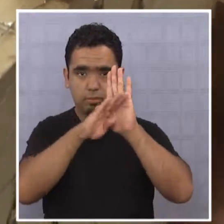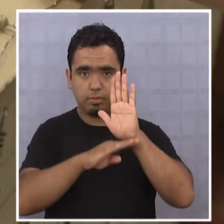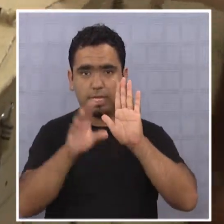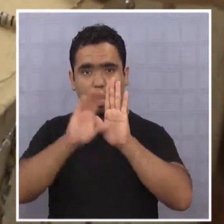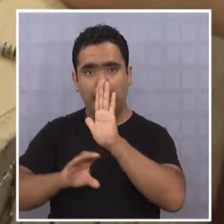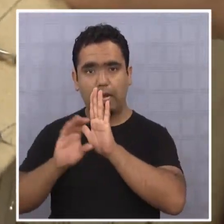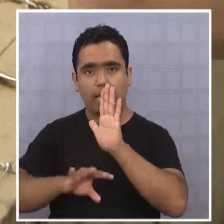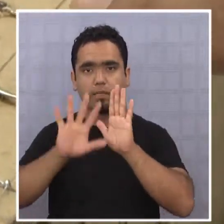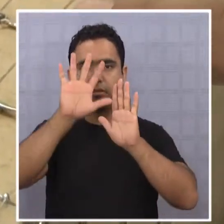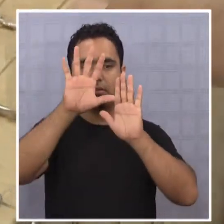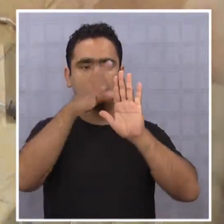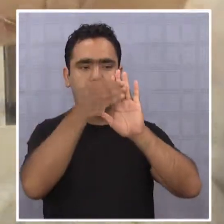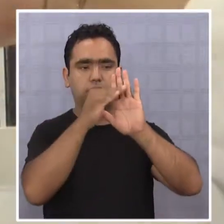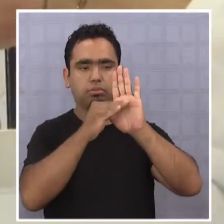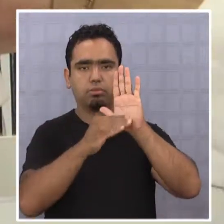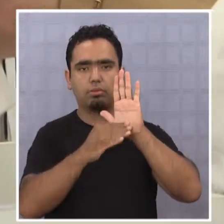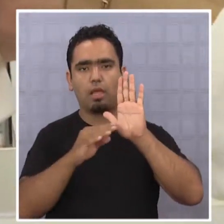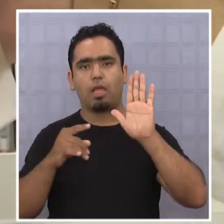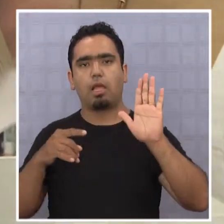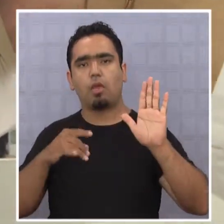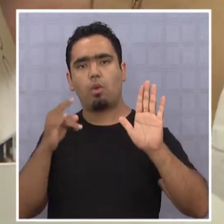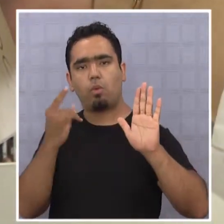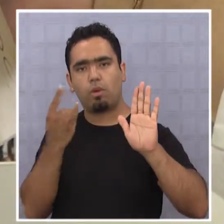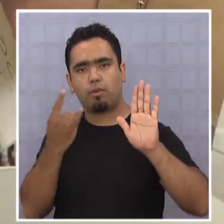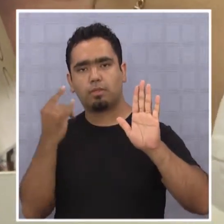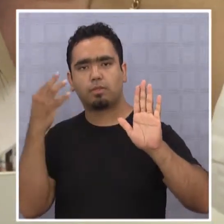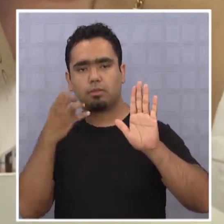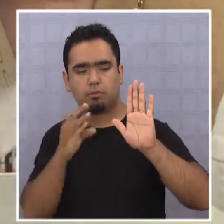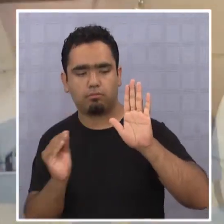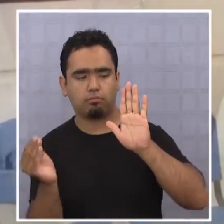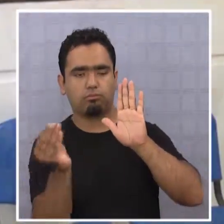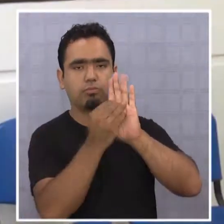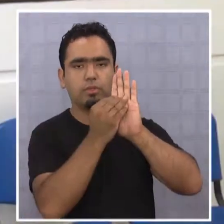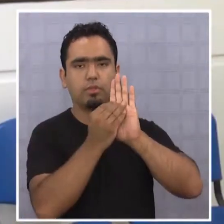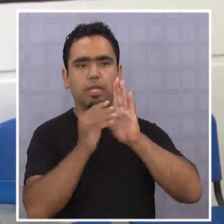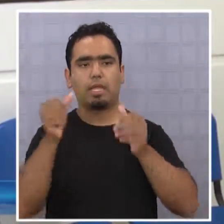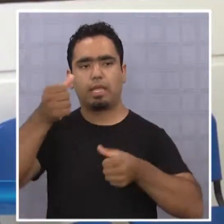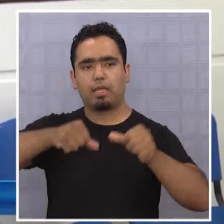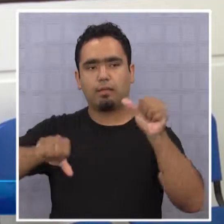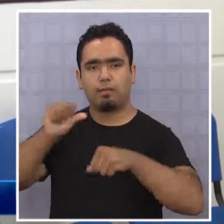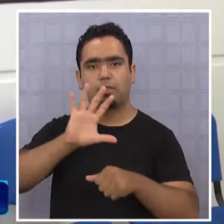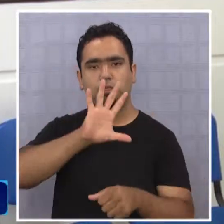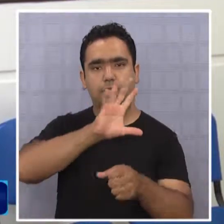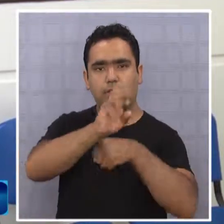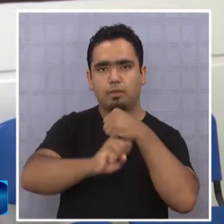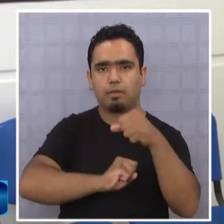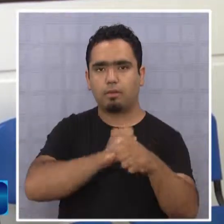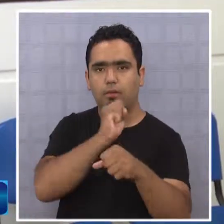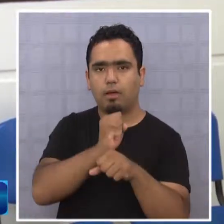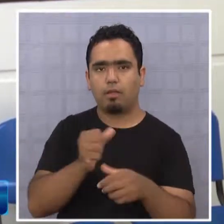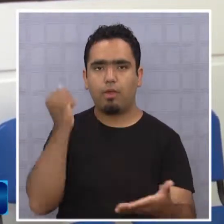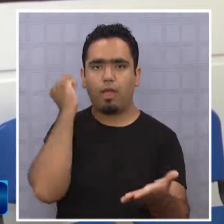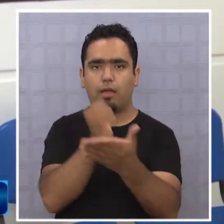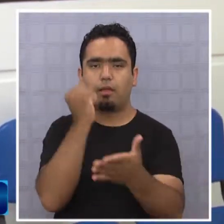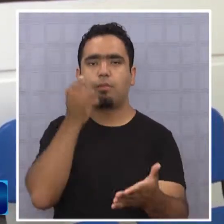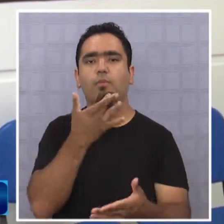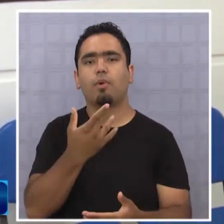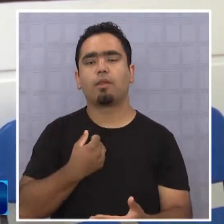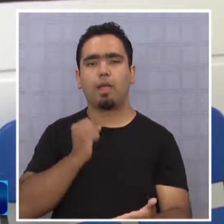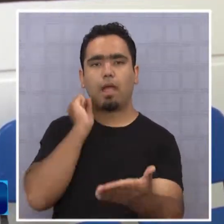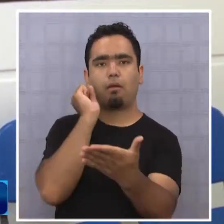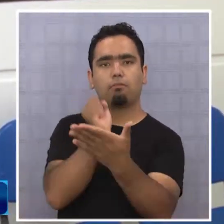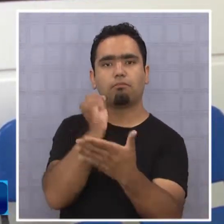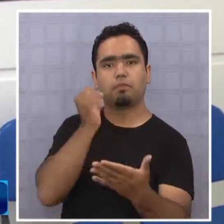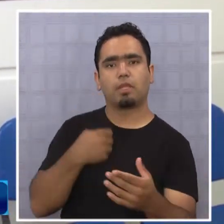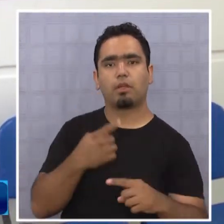5 acreditadas de todo Chile. Es la primera vez que nos sometemos al proceso de acreditación por 5 años, lo cual es un logro